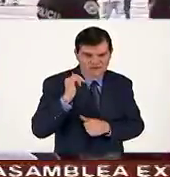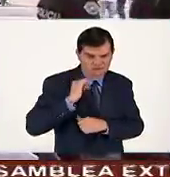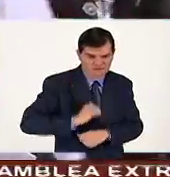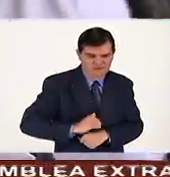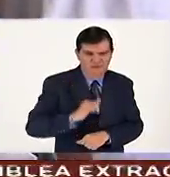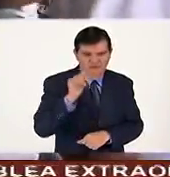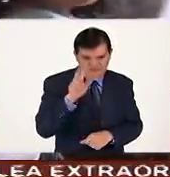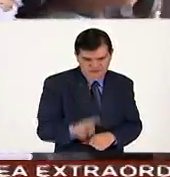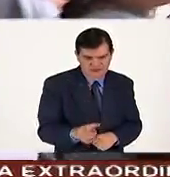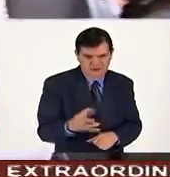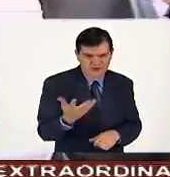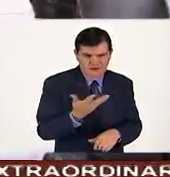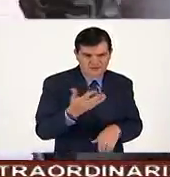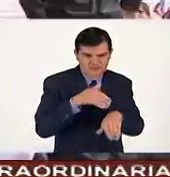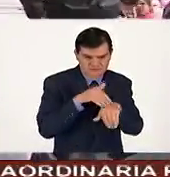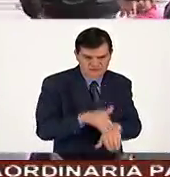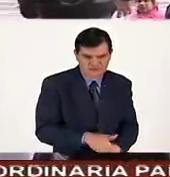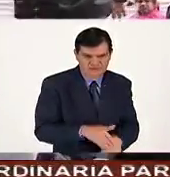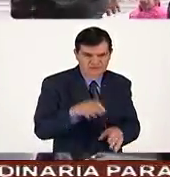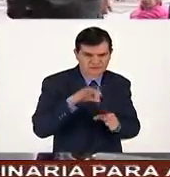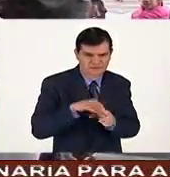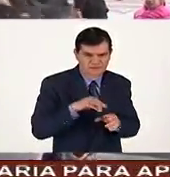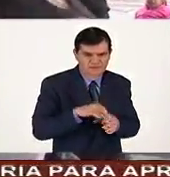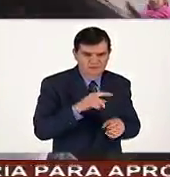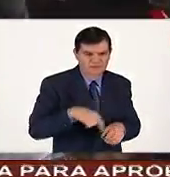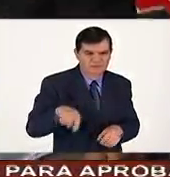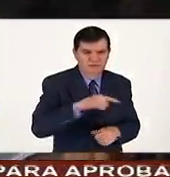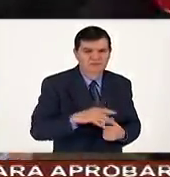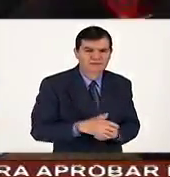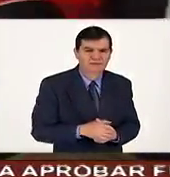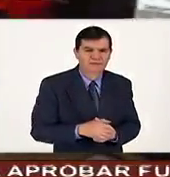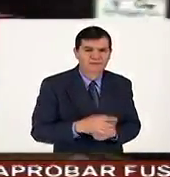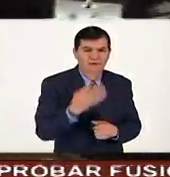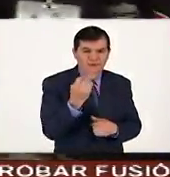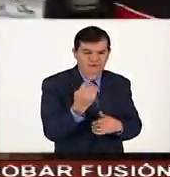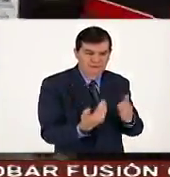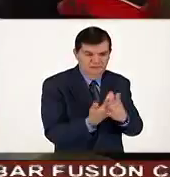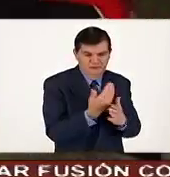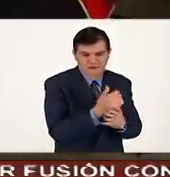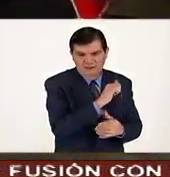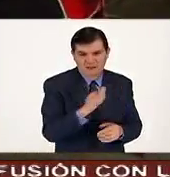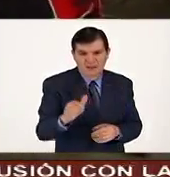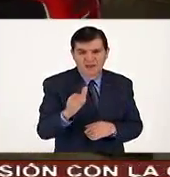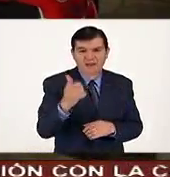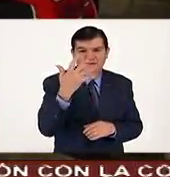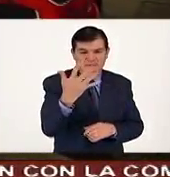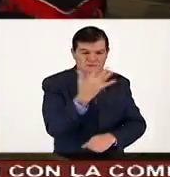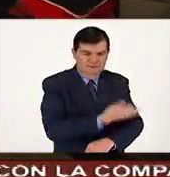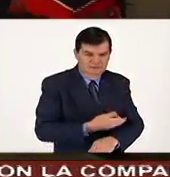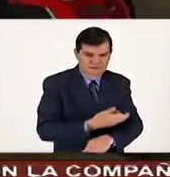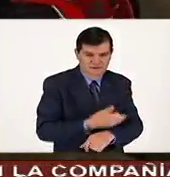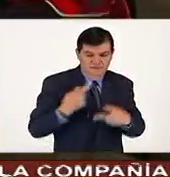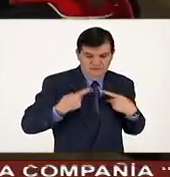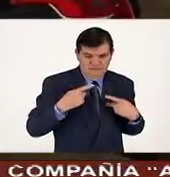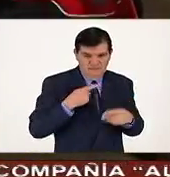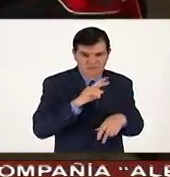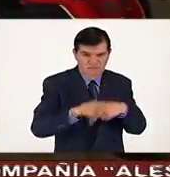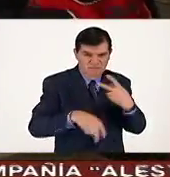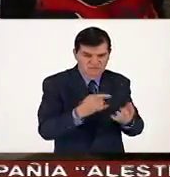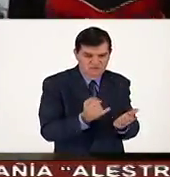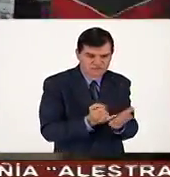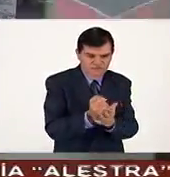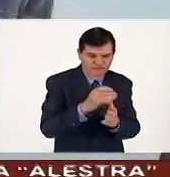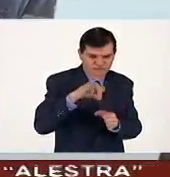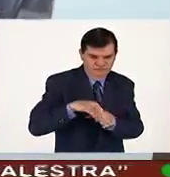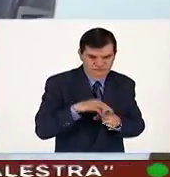autoridad de verdad acate el voto de nosotros. De las 9 de la mañana a las 17 horas, los ciudadanos pudieron decidir